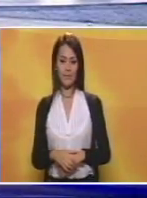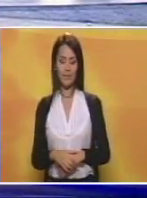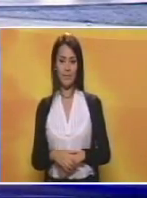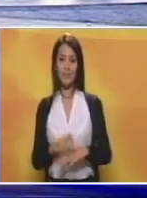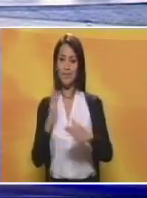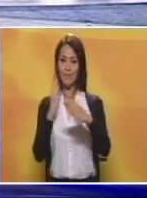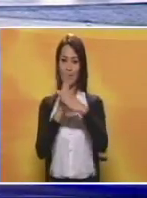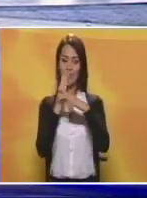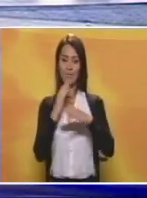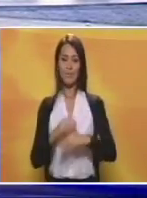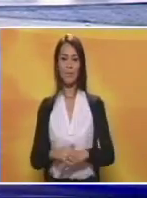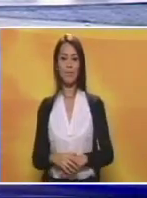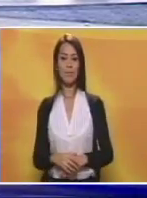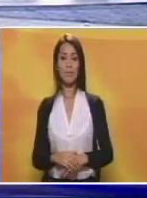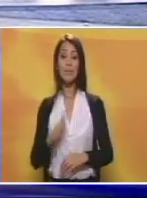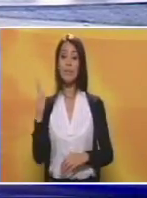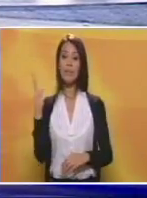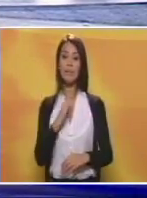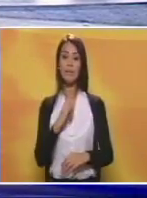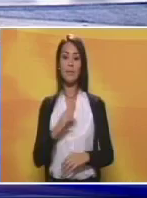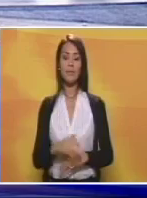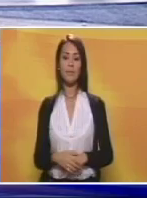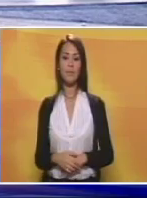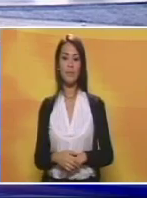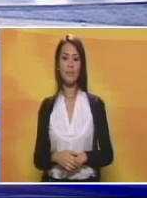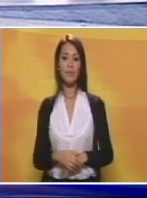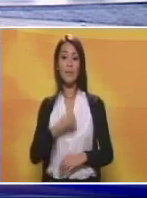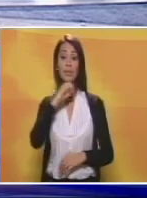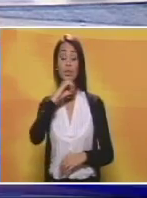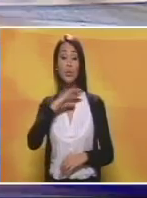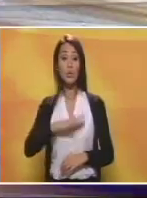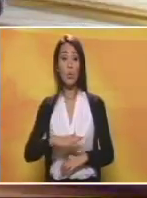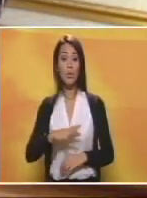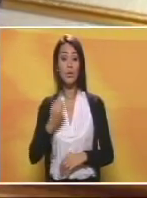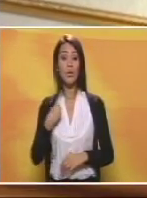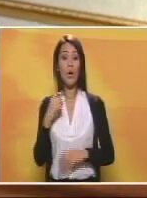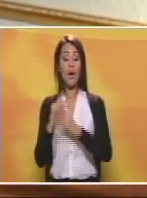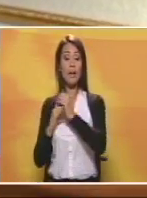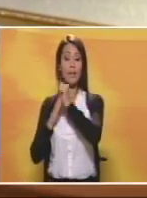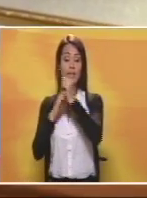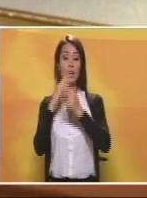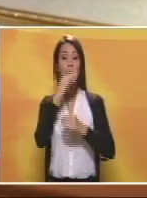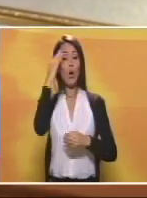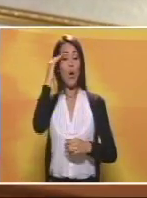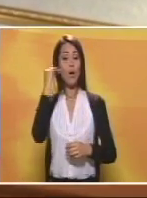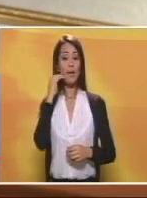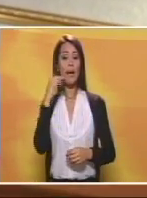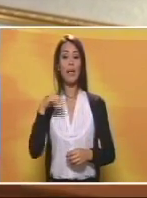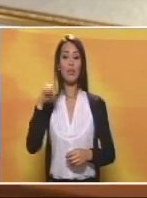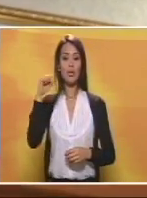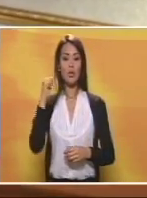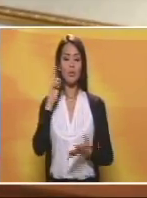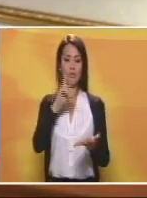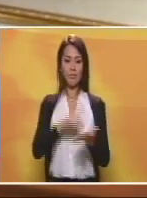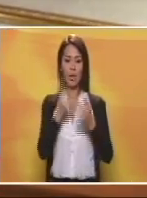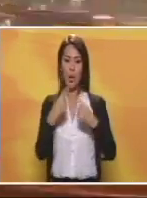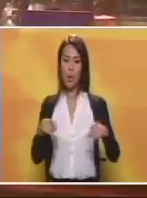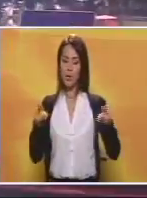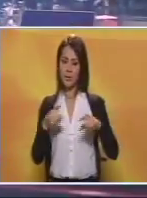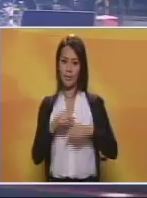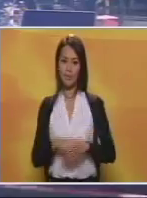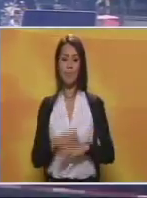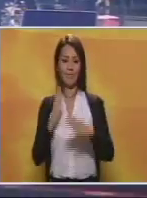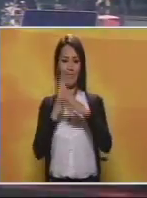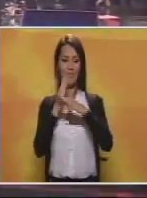Amigos, momento de hacer nuestra primera pausa. A regreso. Histórico. Líder de Corea del Norte asistió a concierto de estrellas musicales surcoreanas.